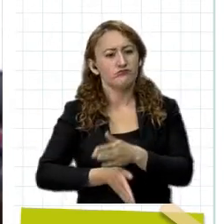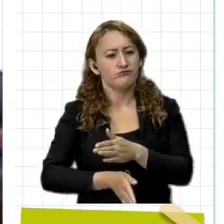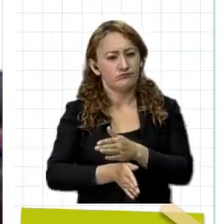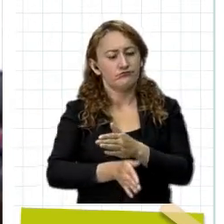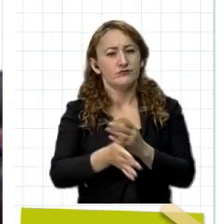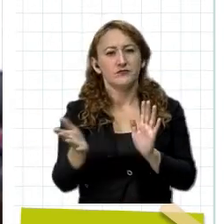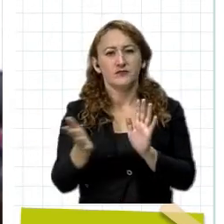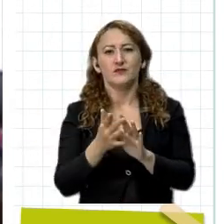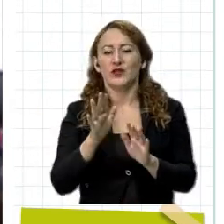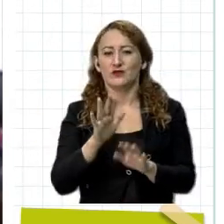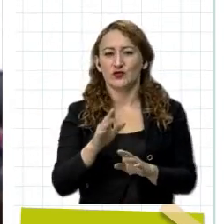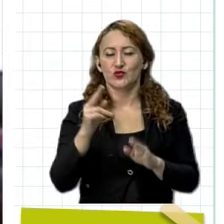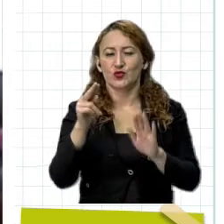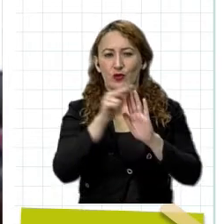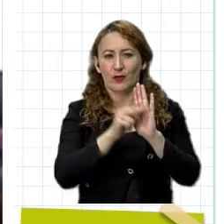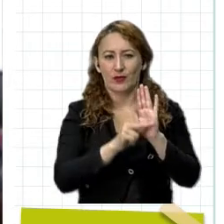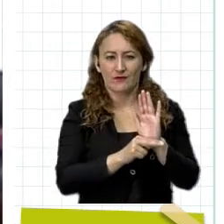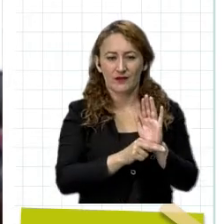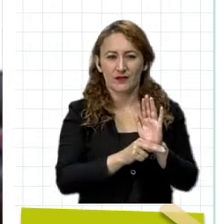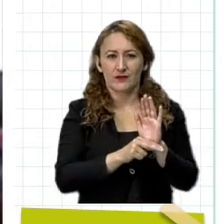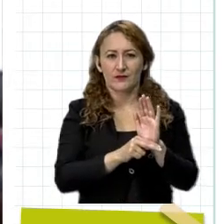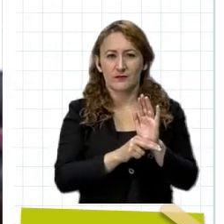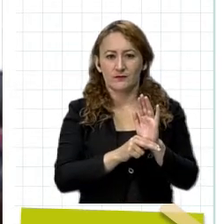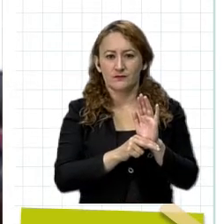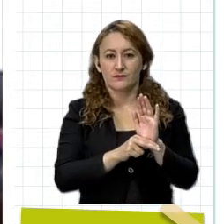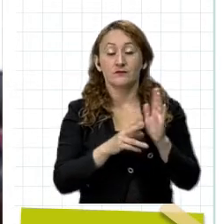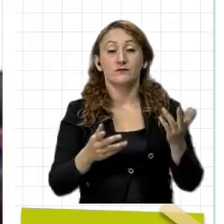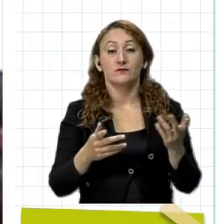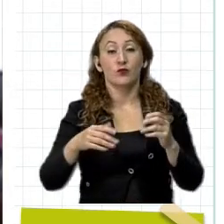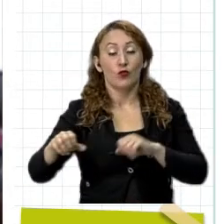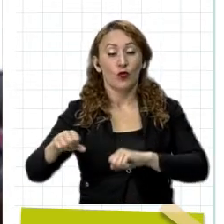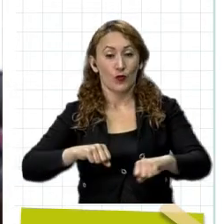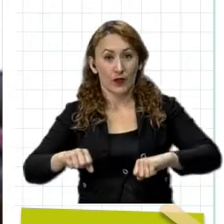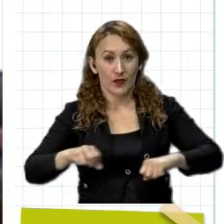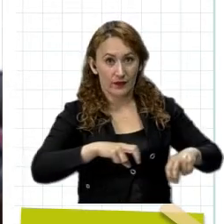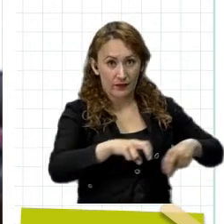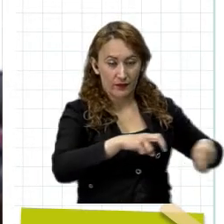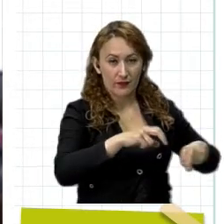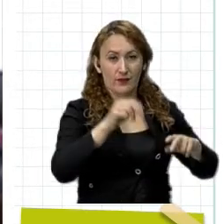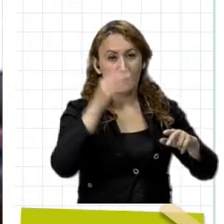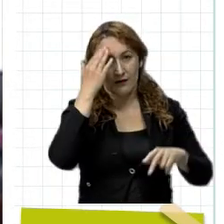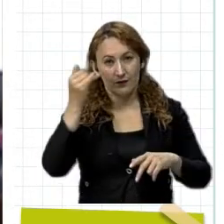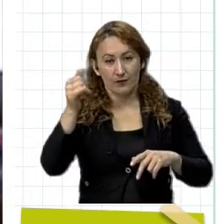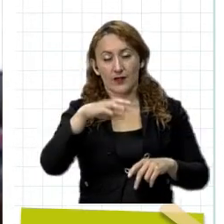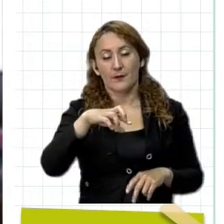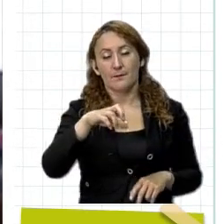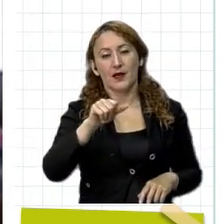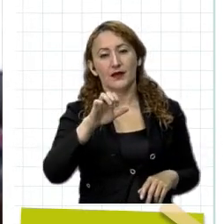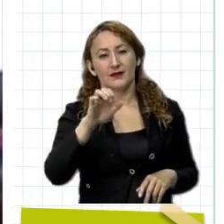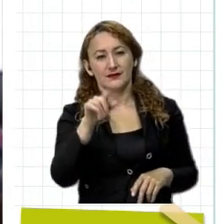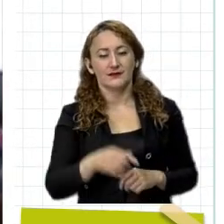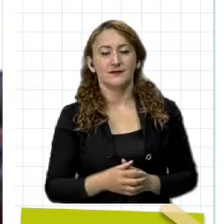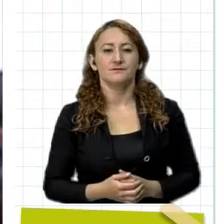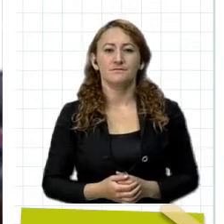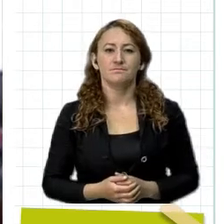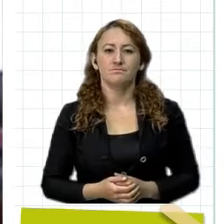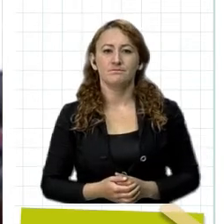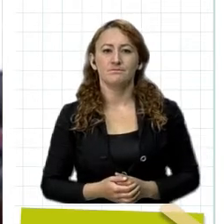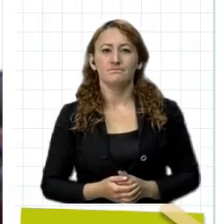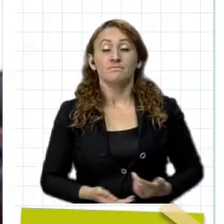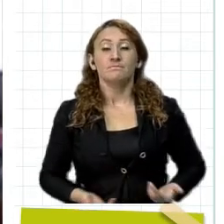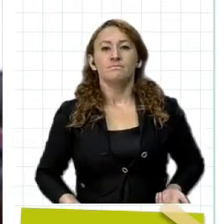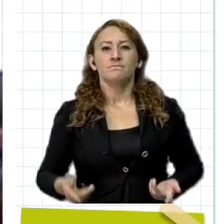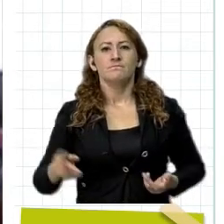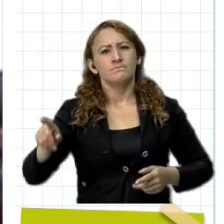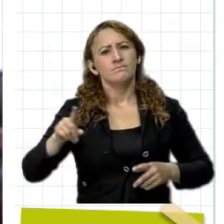normatividad relativa a los programas de admisión y movilidad académica PAES y PEA. en particular.